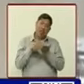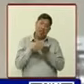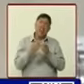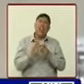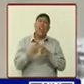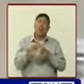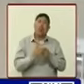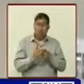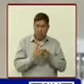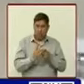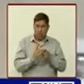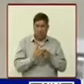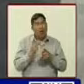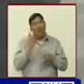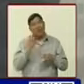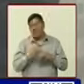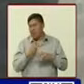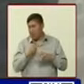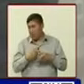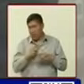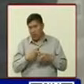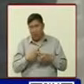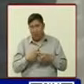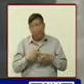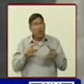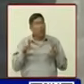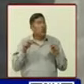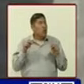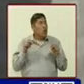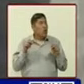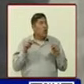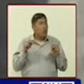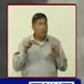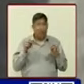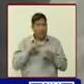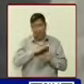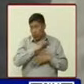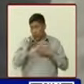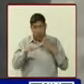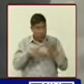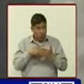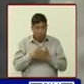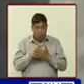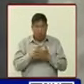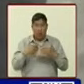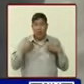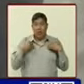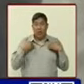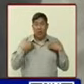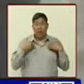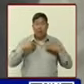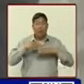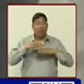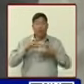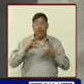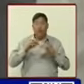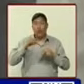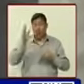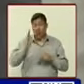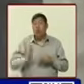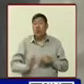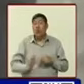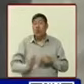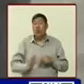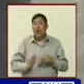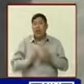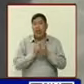toneladas. Pero claro, no está diseñada, o sea, con todas las cargas que va a tener el puente, nunca va a